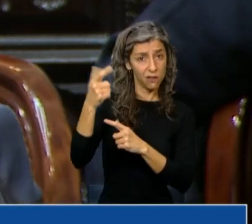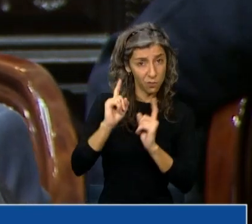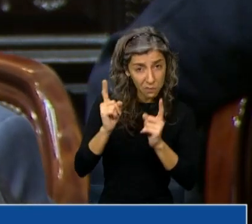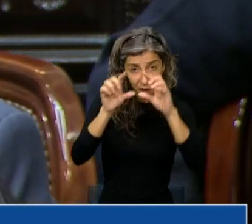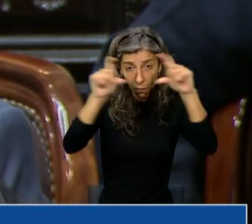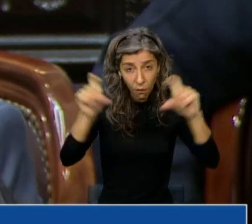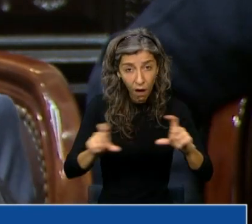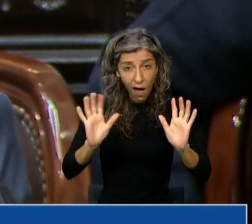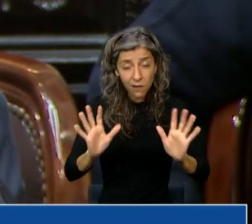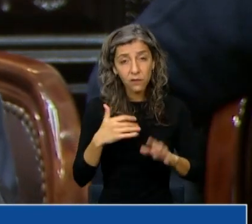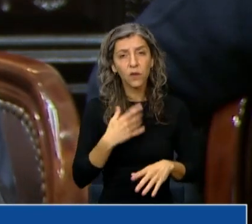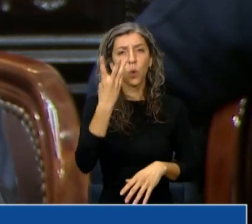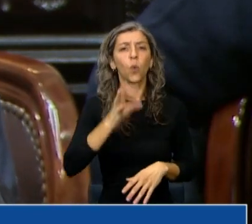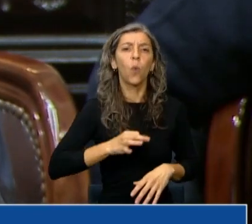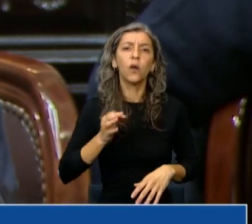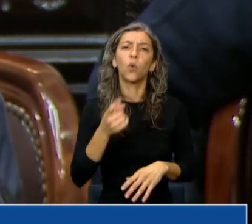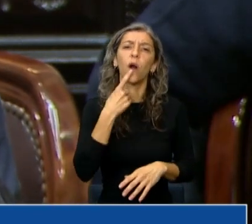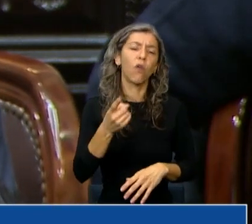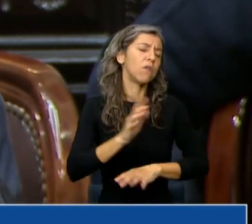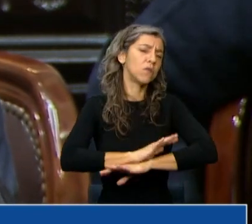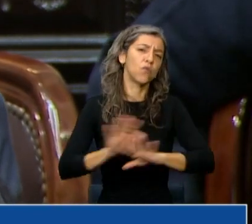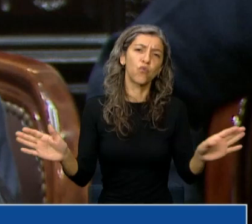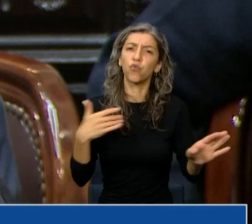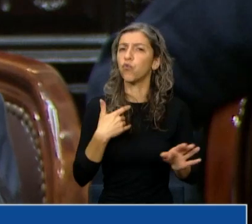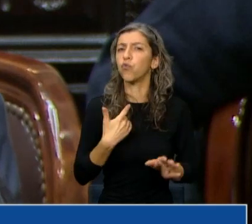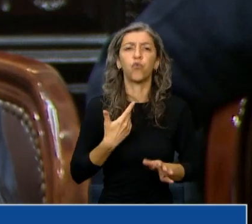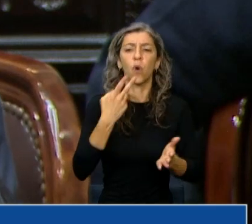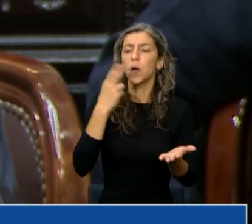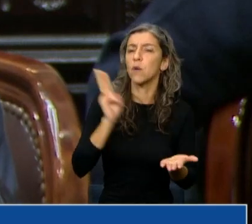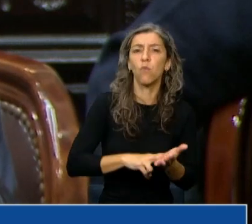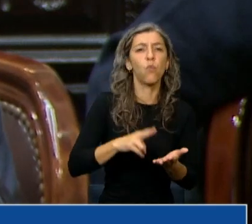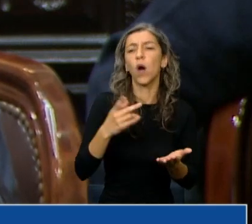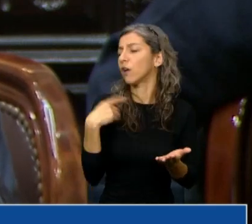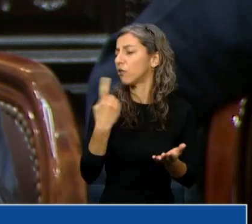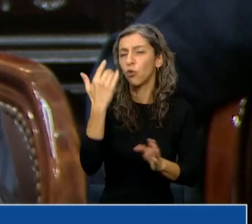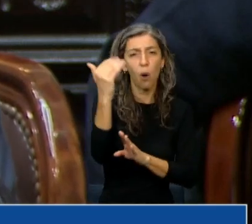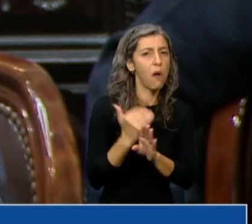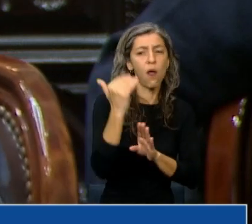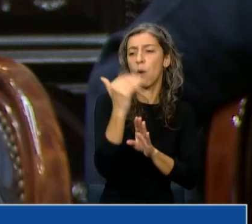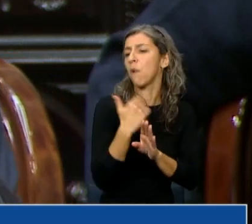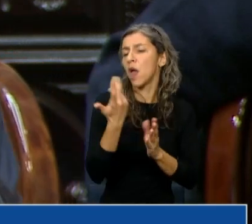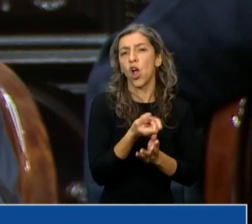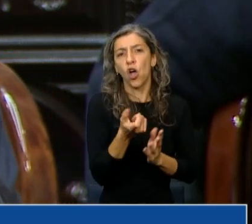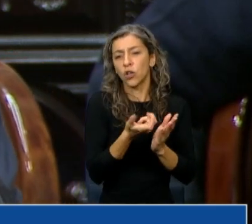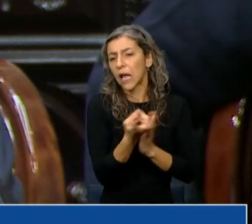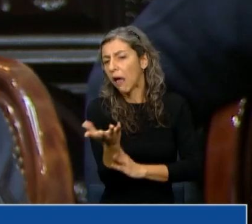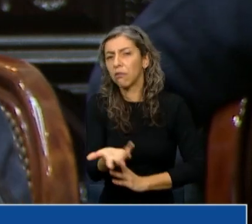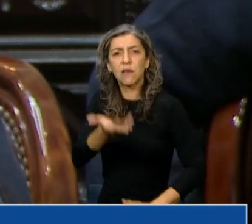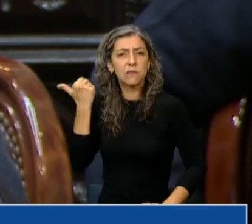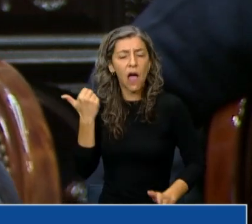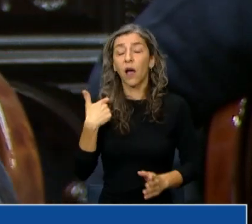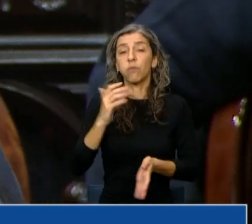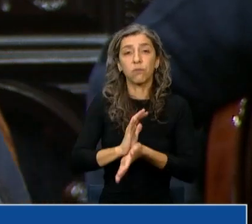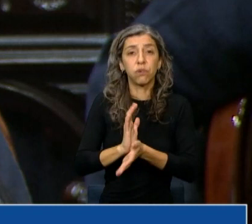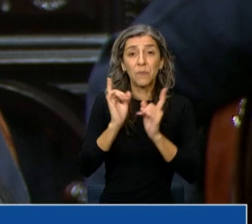en esta Cámara que iban a votar todo lo que significara bajar la presión tributaria y eliminar impuestos, y hoy tienen una posición